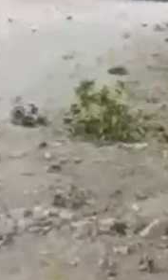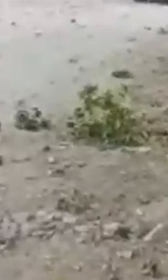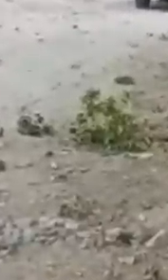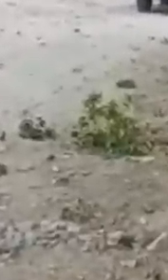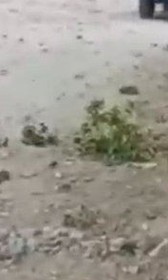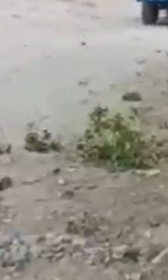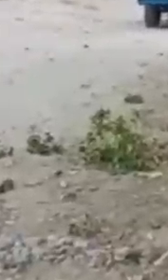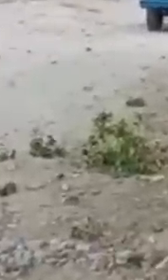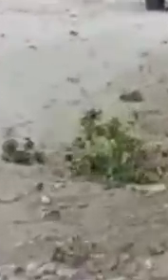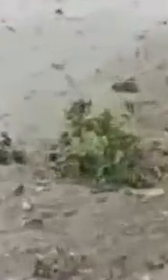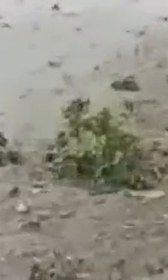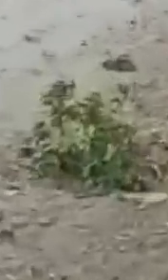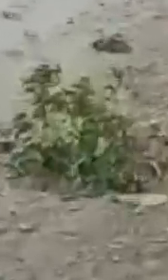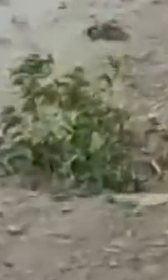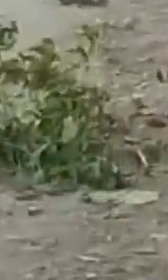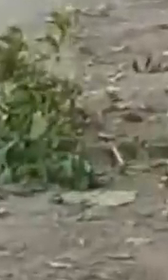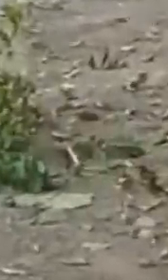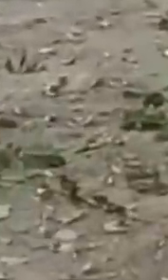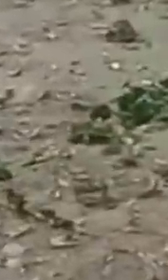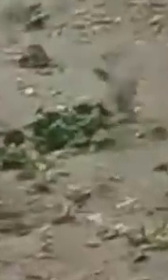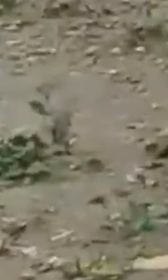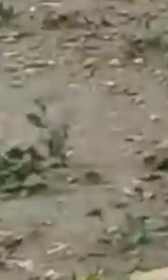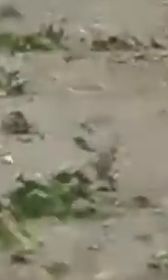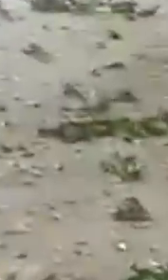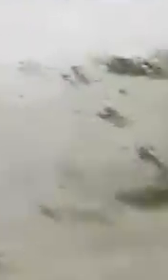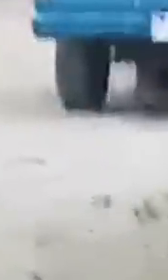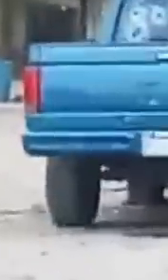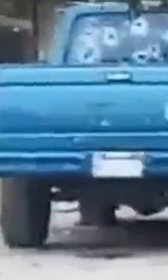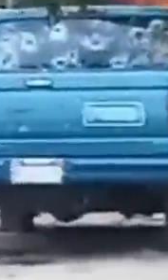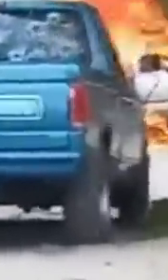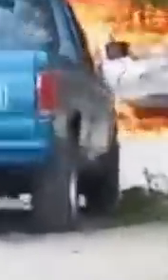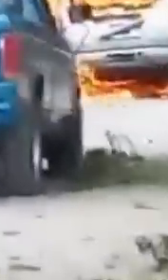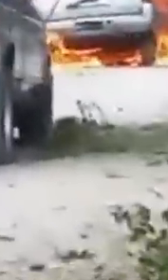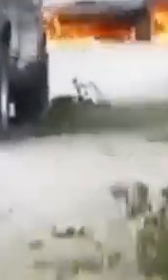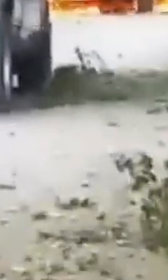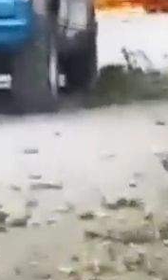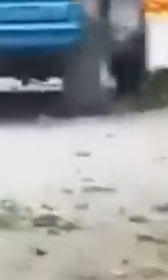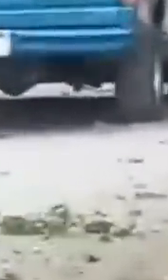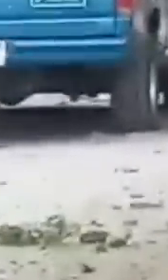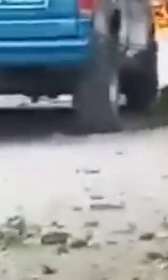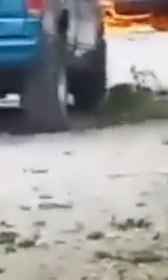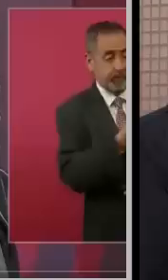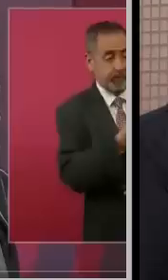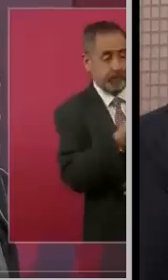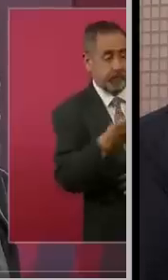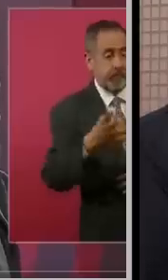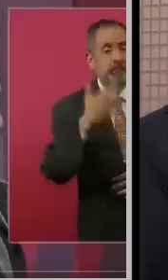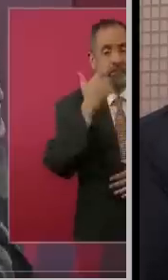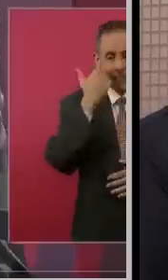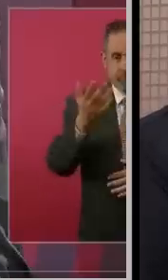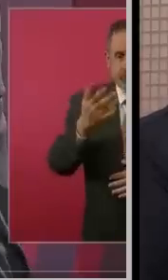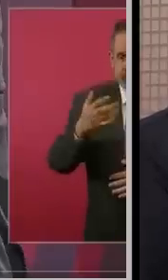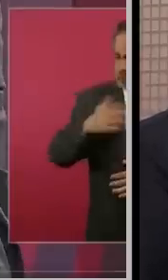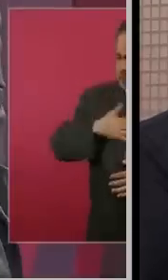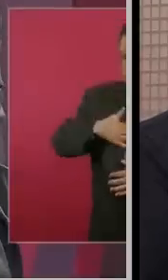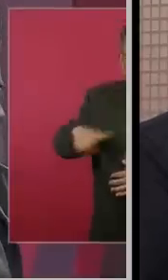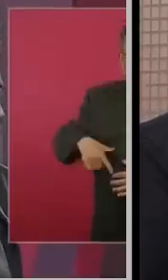Michoacán. Y bueno, hizo caso omiso y pues ese fue el desenlace. Vamos a ver lo que dijo el presidente. Sacrar